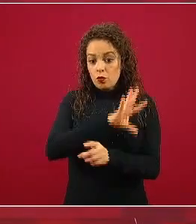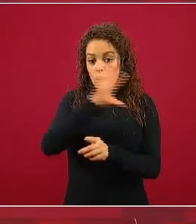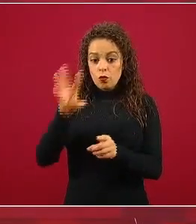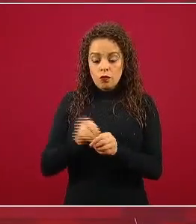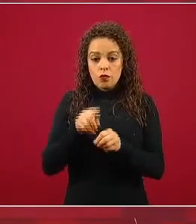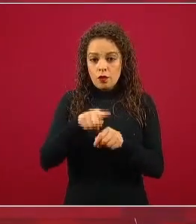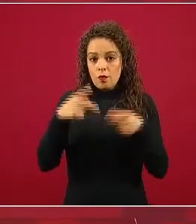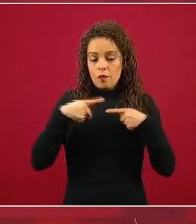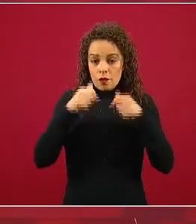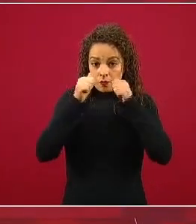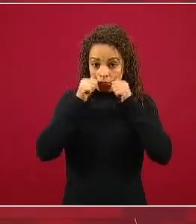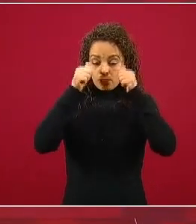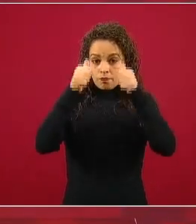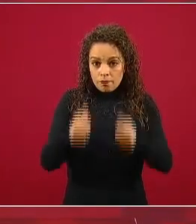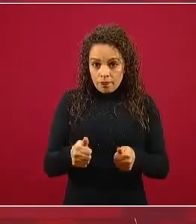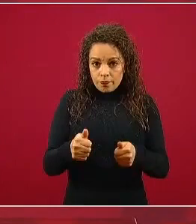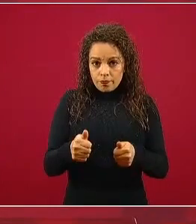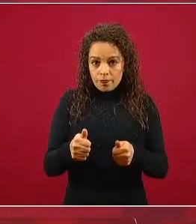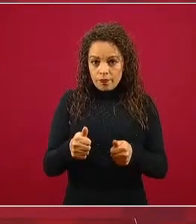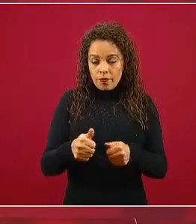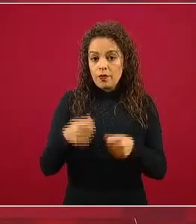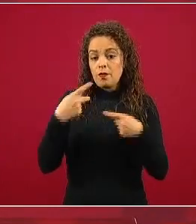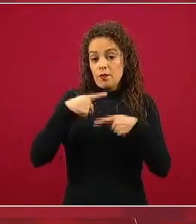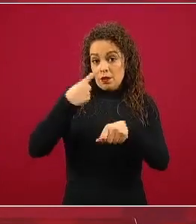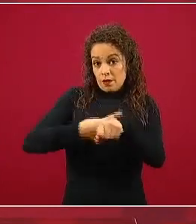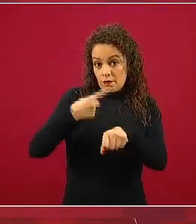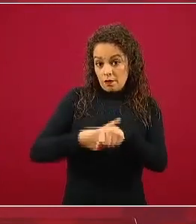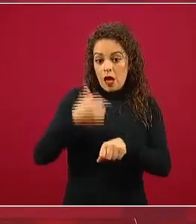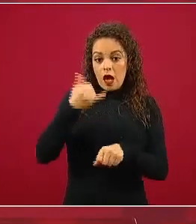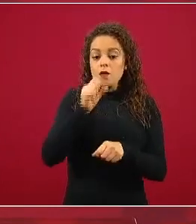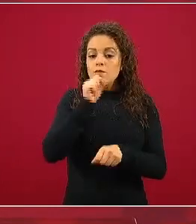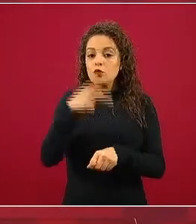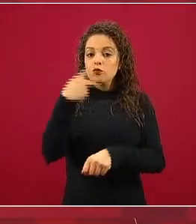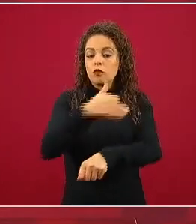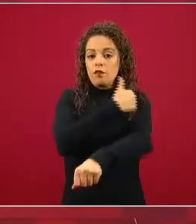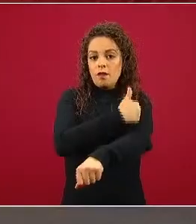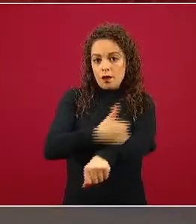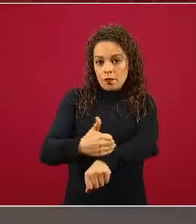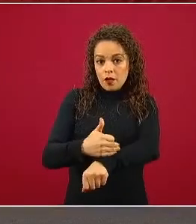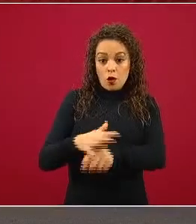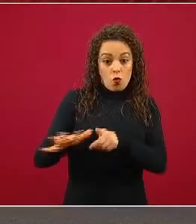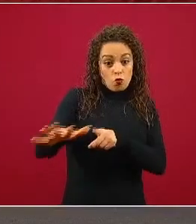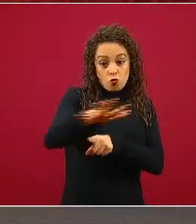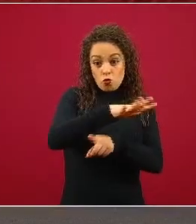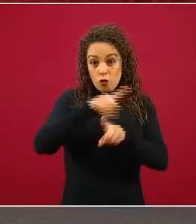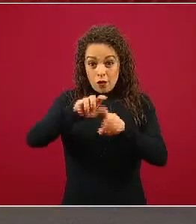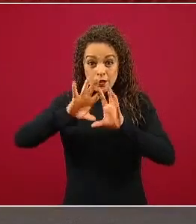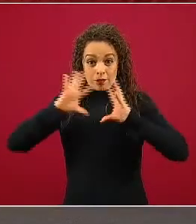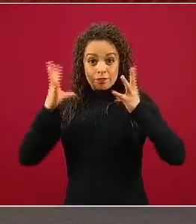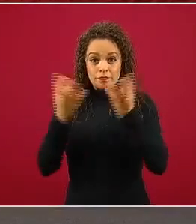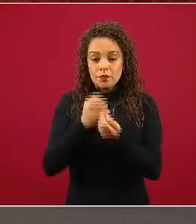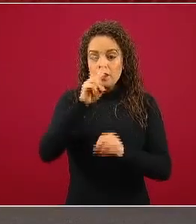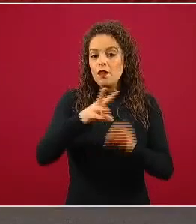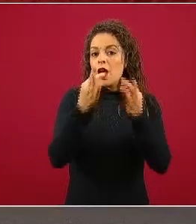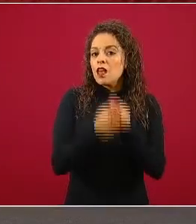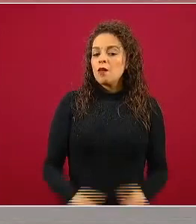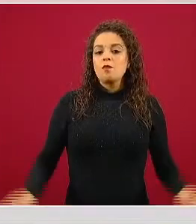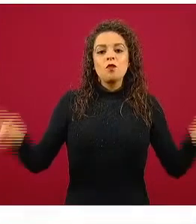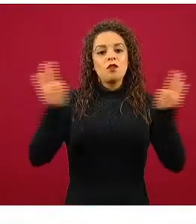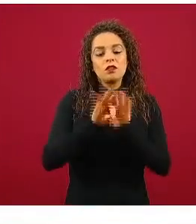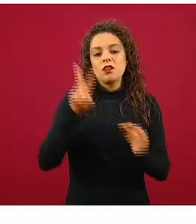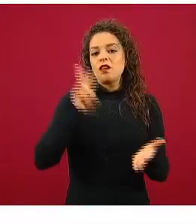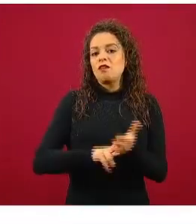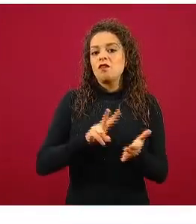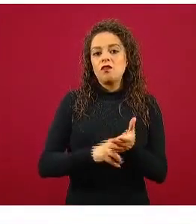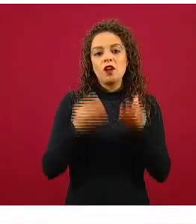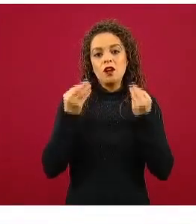nuestros enfermos y sus familiares. Todos ustedes, personal de salud, son muy importantes para nosotros y se los